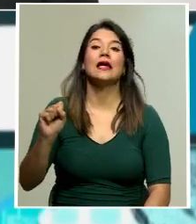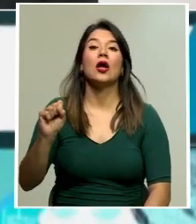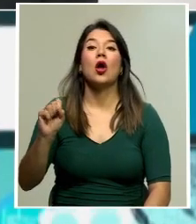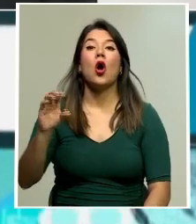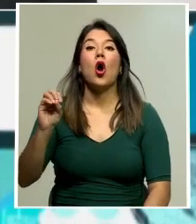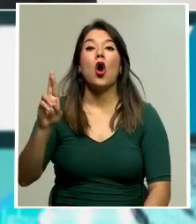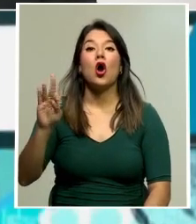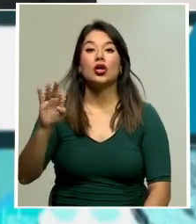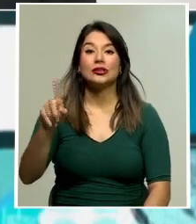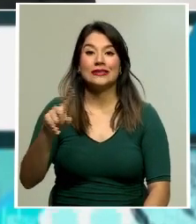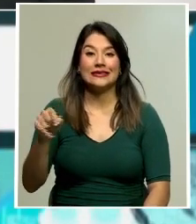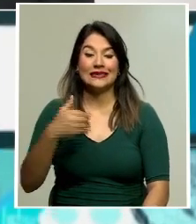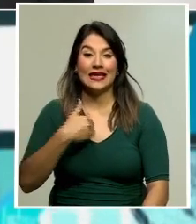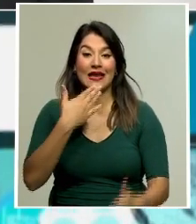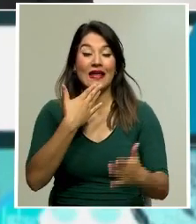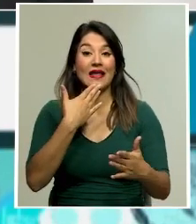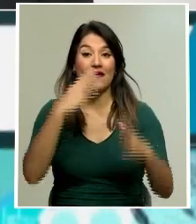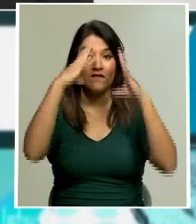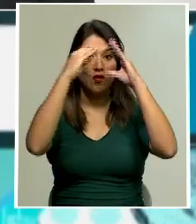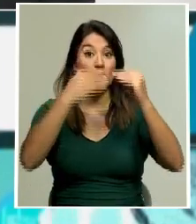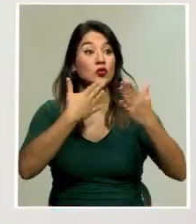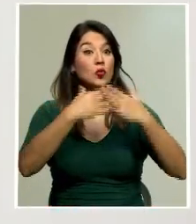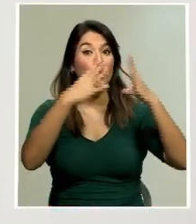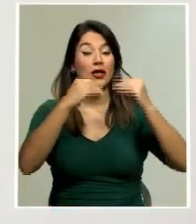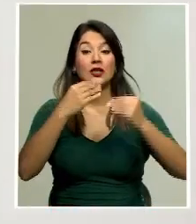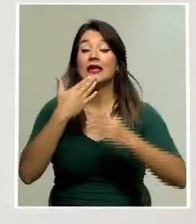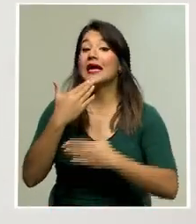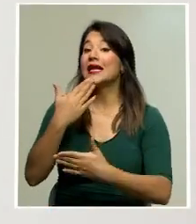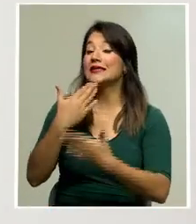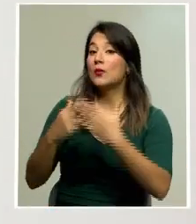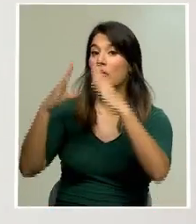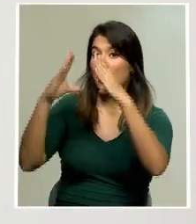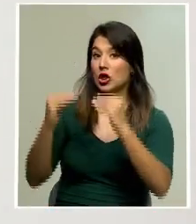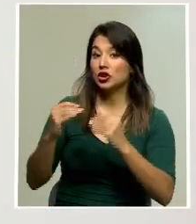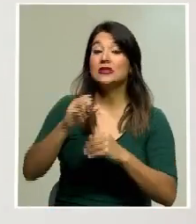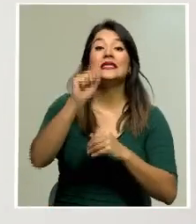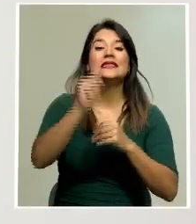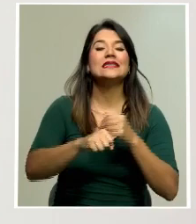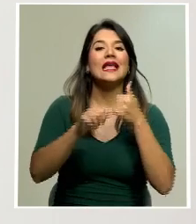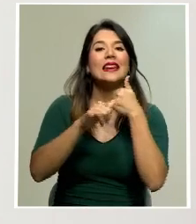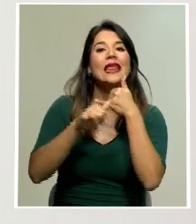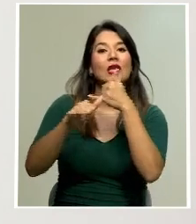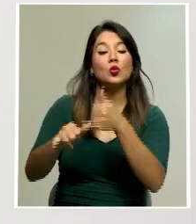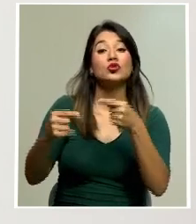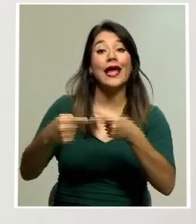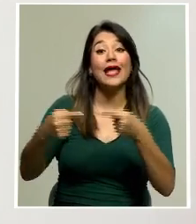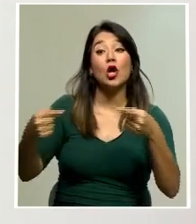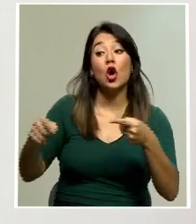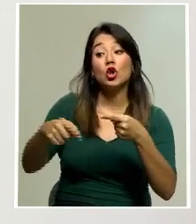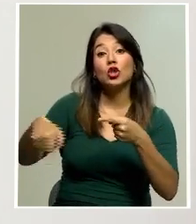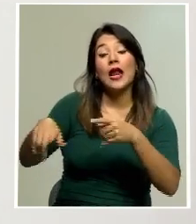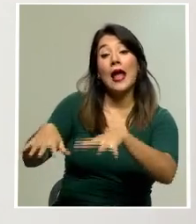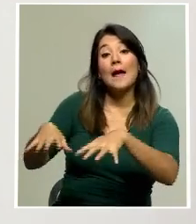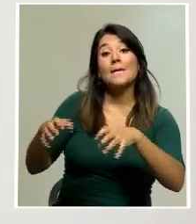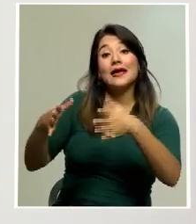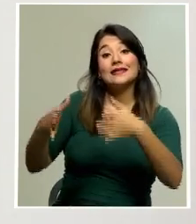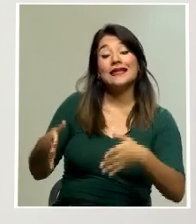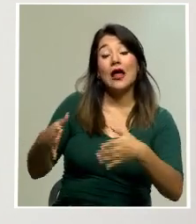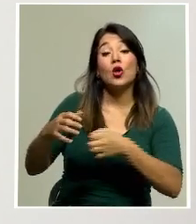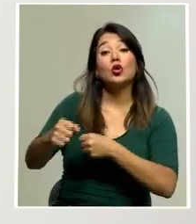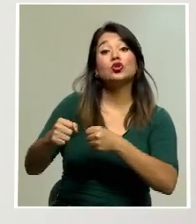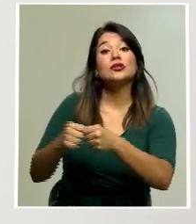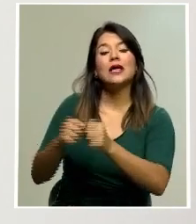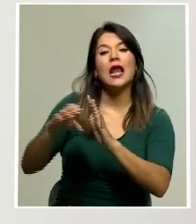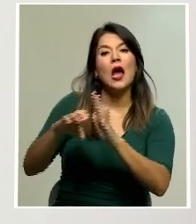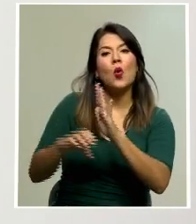Gracias, buenas noches. Así es, se trata de una denuncia que se interpuso en contra de los magistrados de la Sala Constitucional que